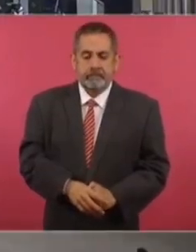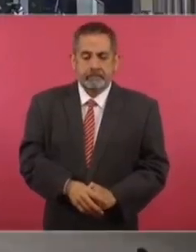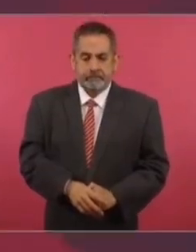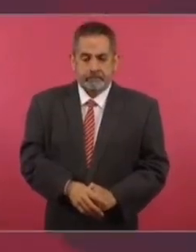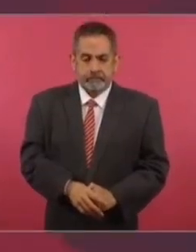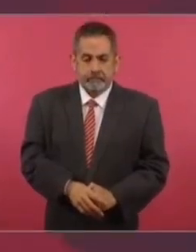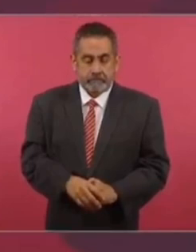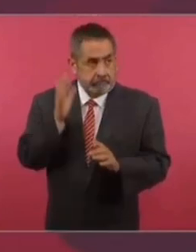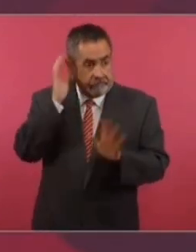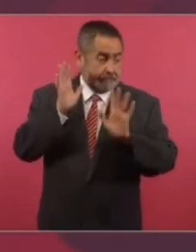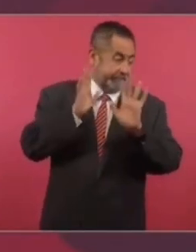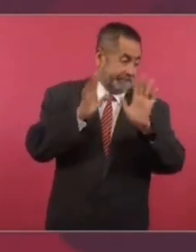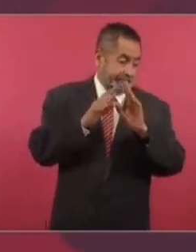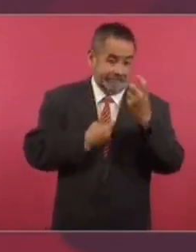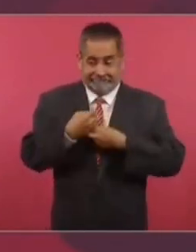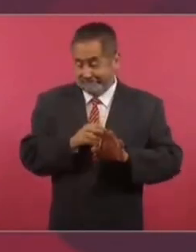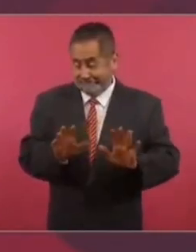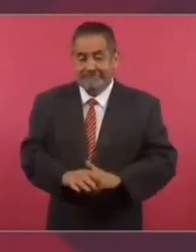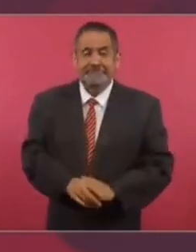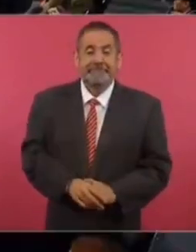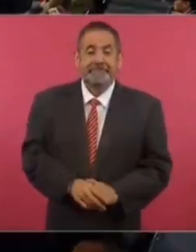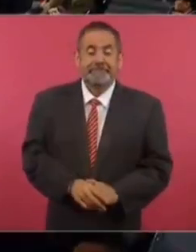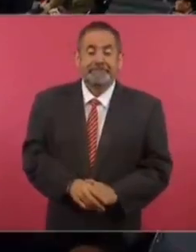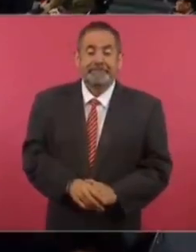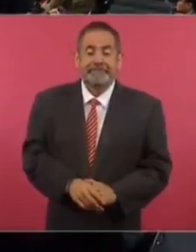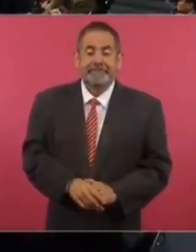Ya ni quiero hacer así.